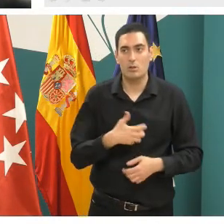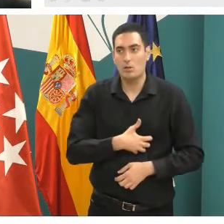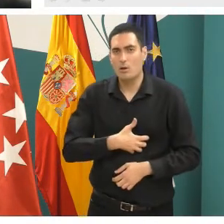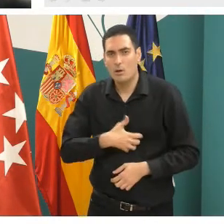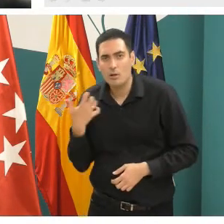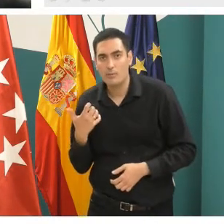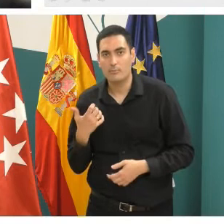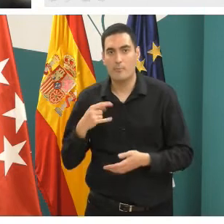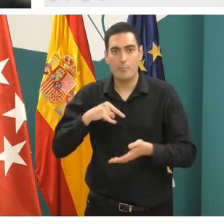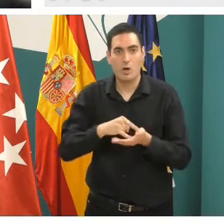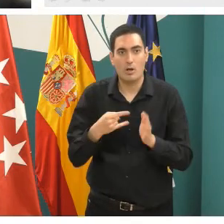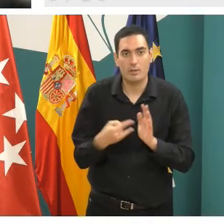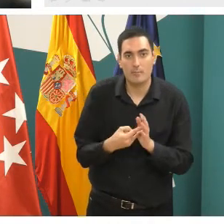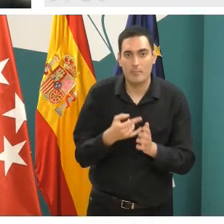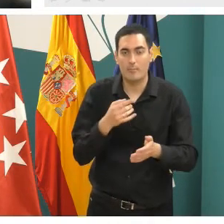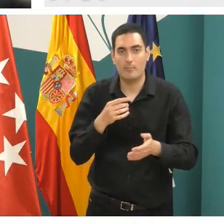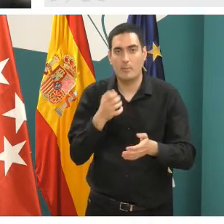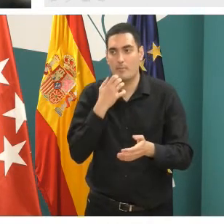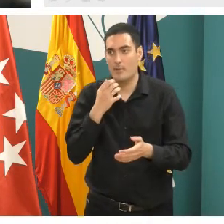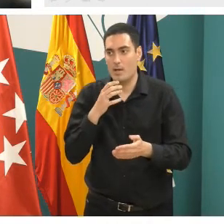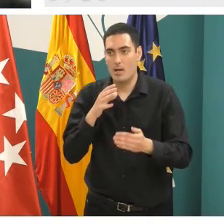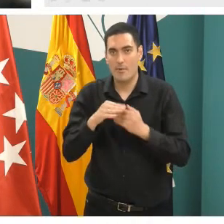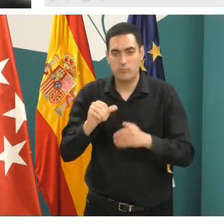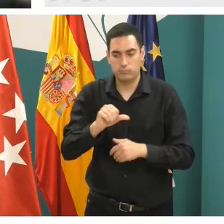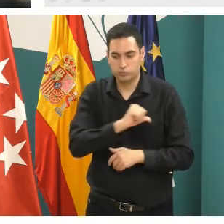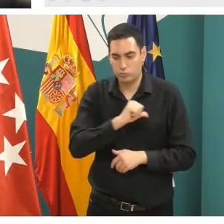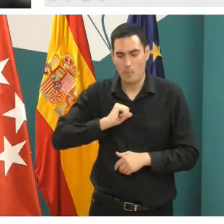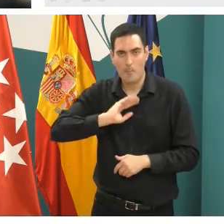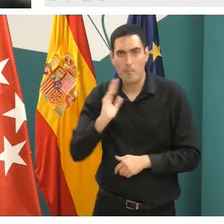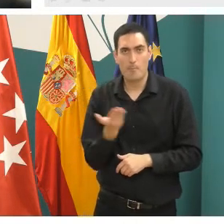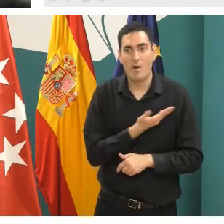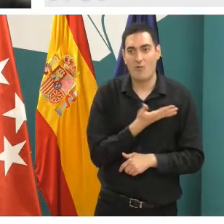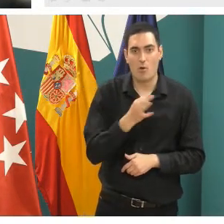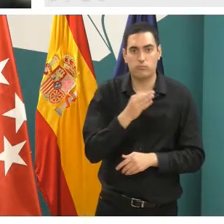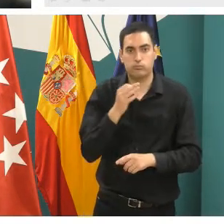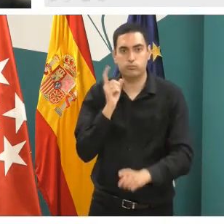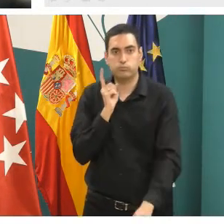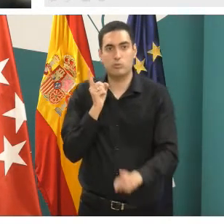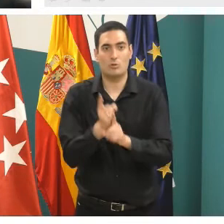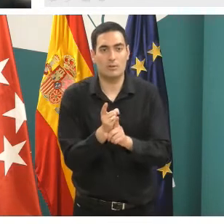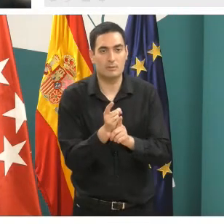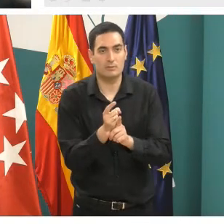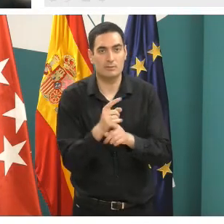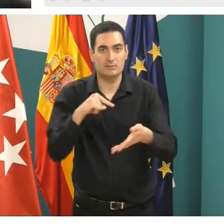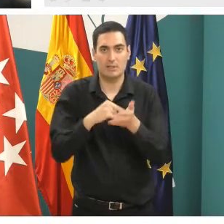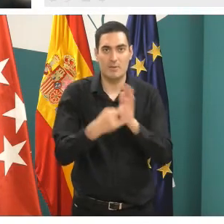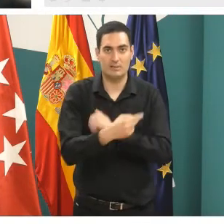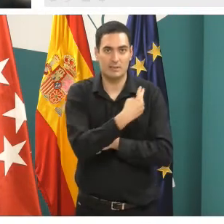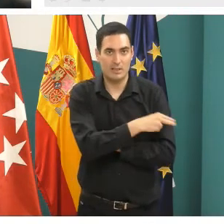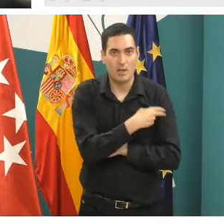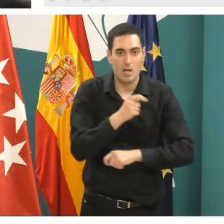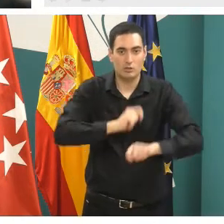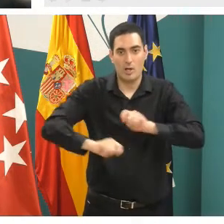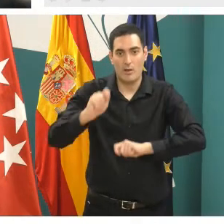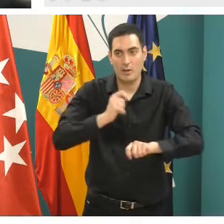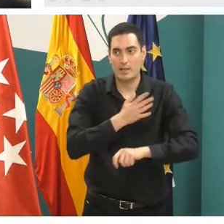introyectarse, proyectarse del paciente contra sí mismo y autosabotearse, o puede proyectarse contra el sistema sanitario o las asociaciones que